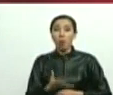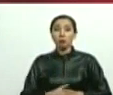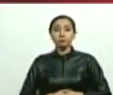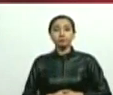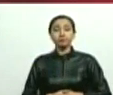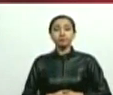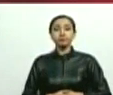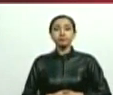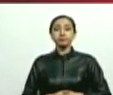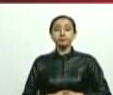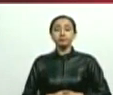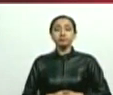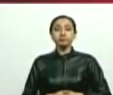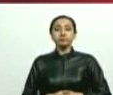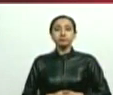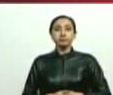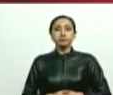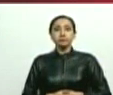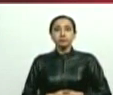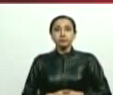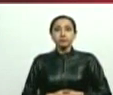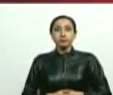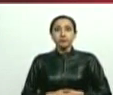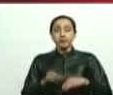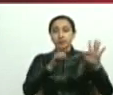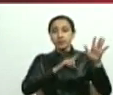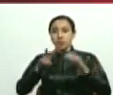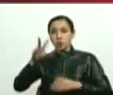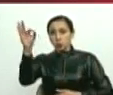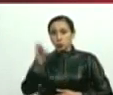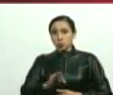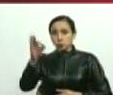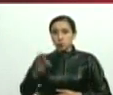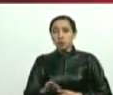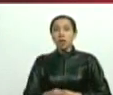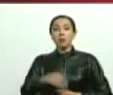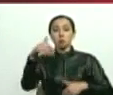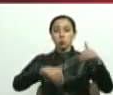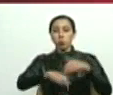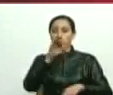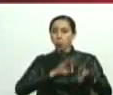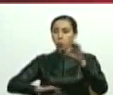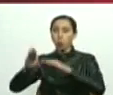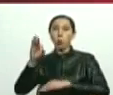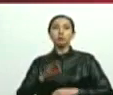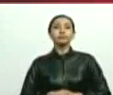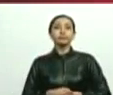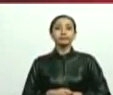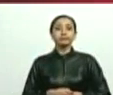obtuvimos el 62% de los votos nacionales contados.